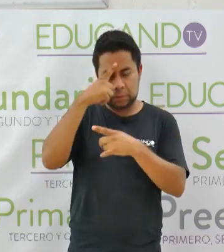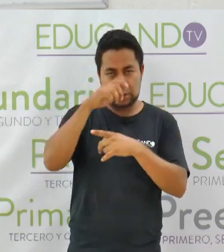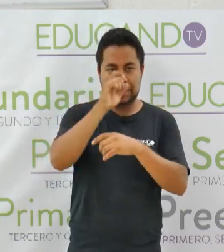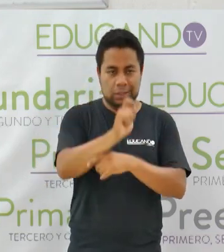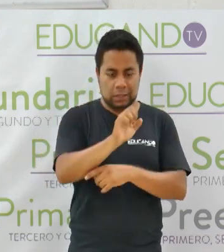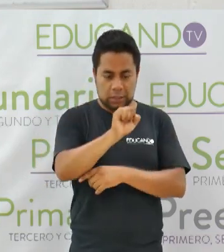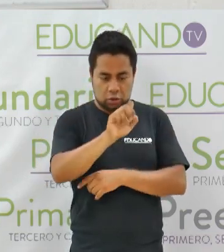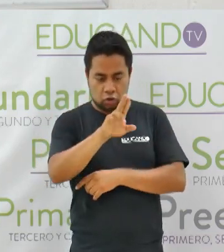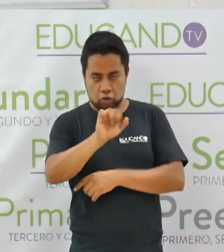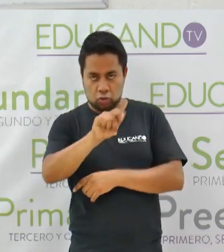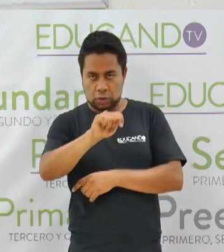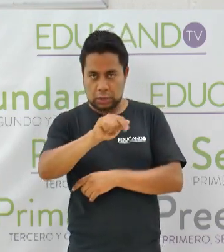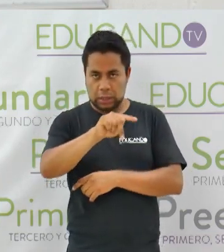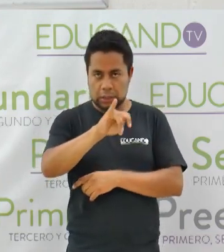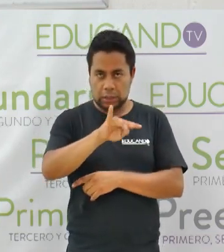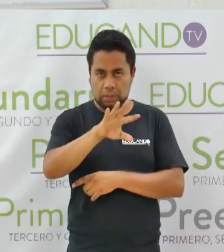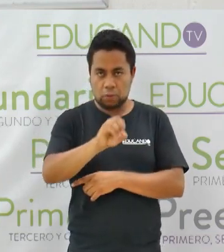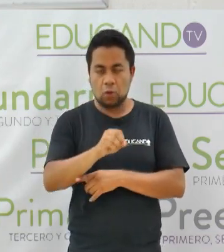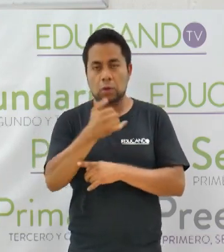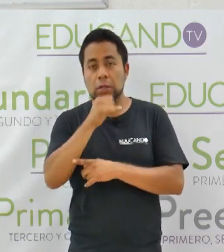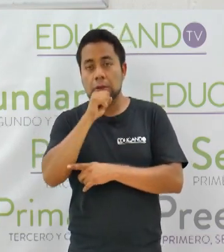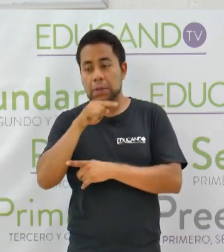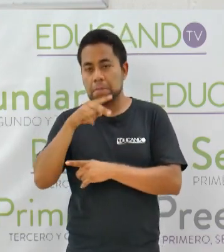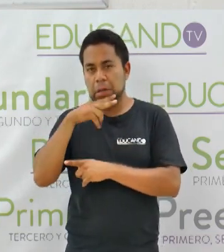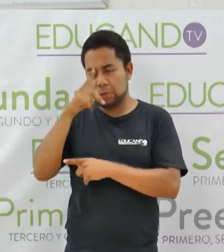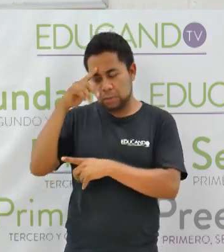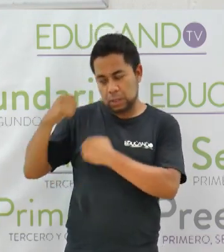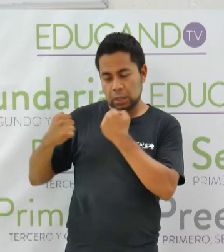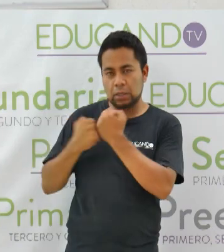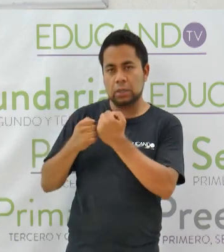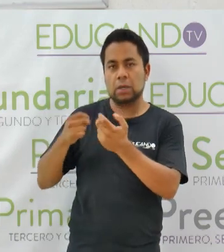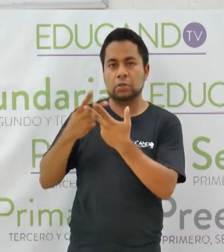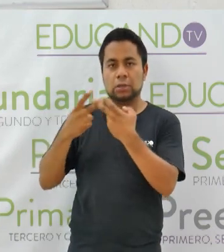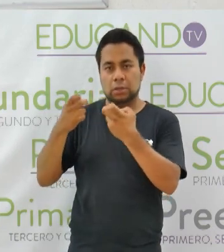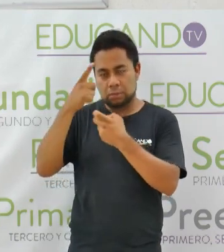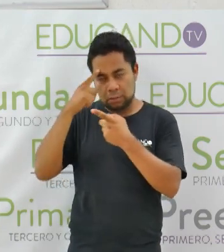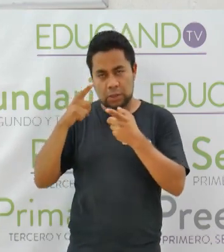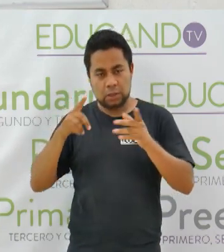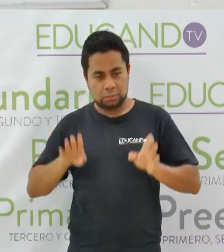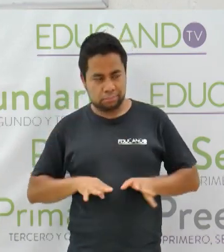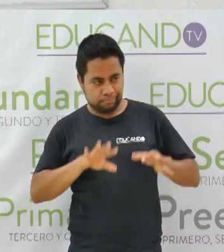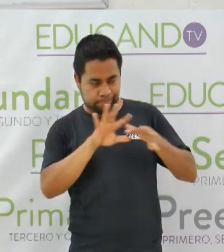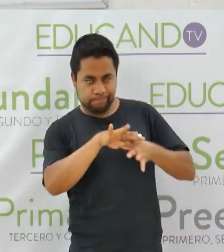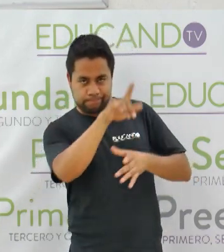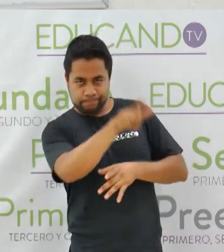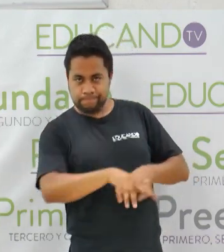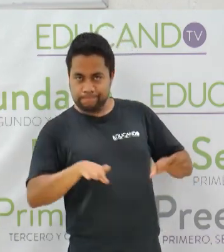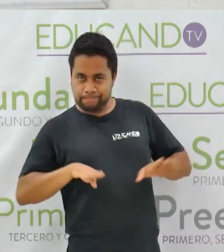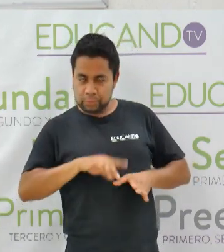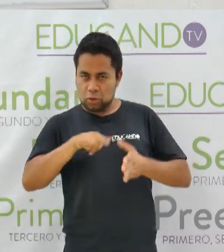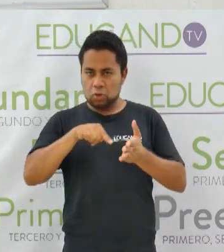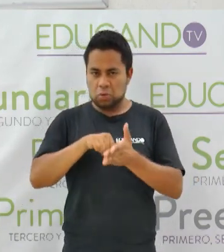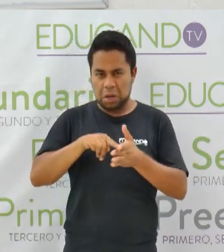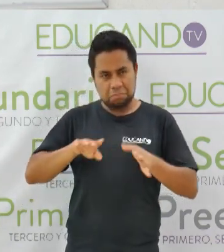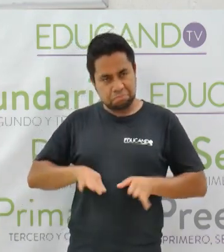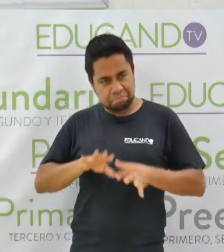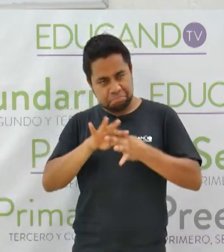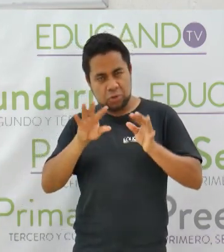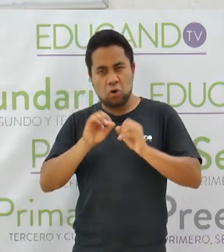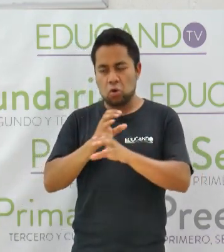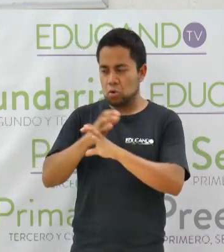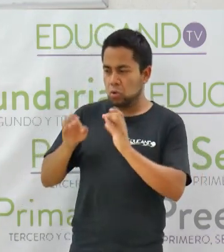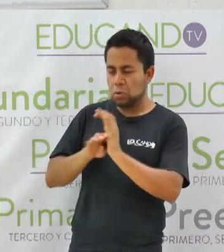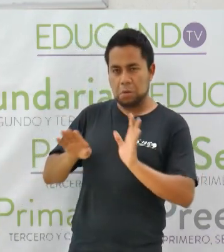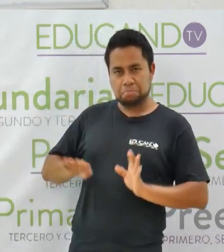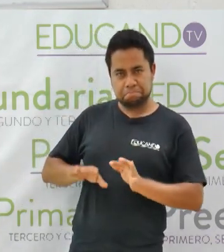al sustantivo y algunos adjetivos que van a ser parte fundamental para la descripción de las personas, lugares o cosas. Pero